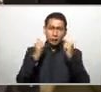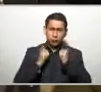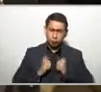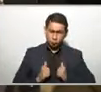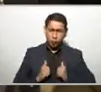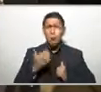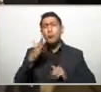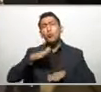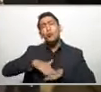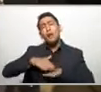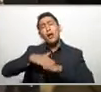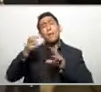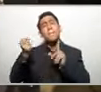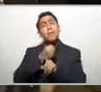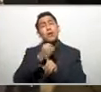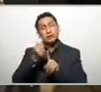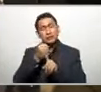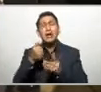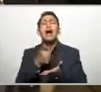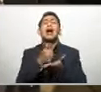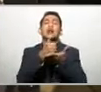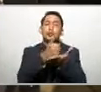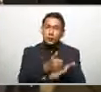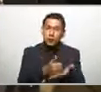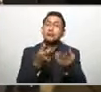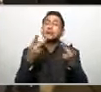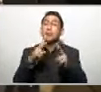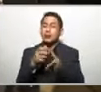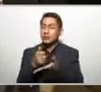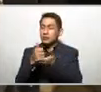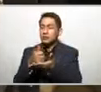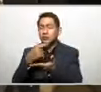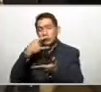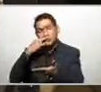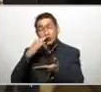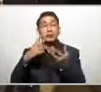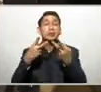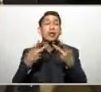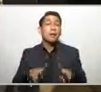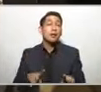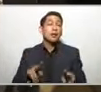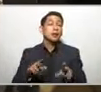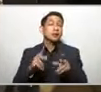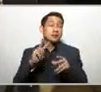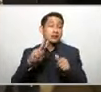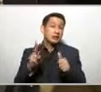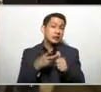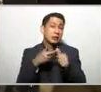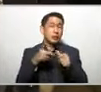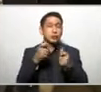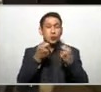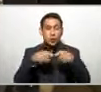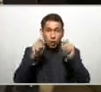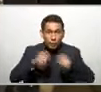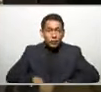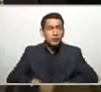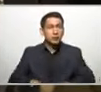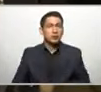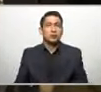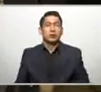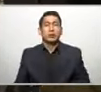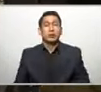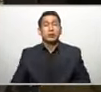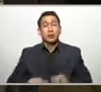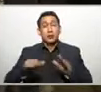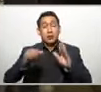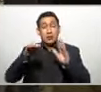y en contra de nuestra niñez. El segundo convenio que elevo a moción es respecto a la adenda ampliatoria para transferir el